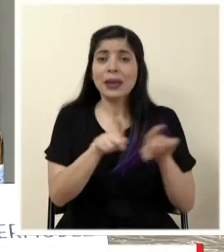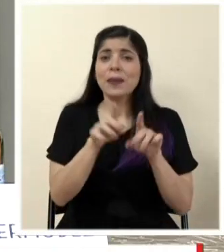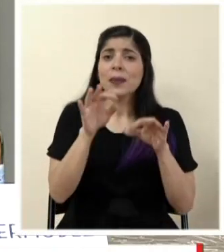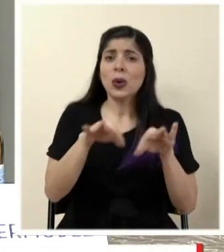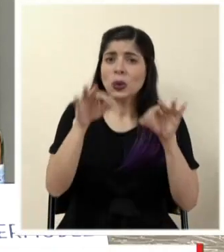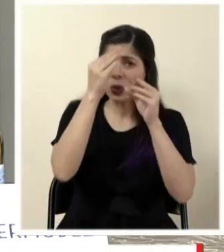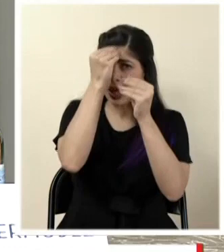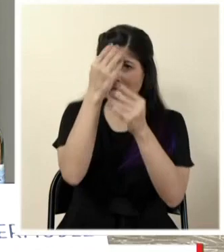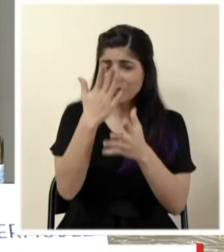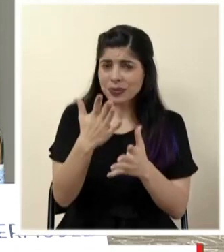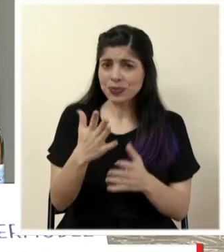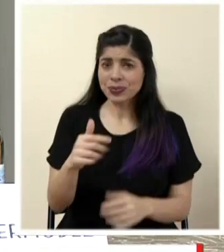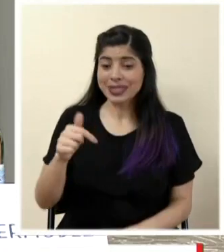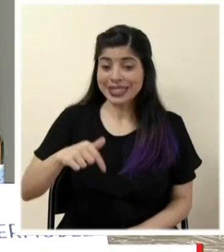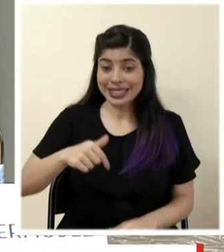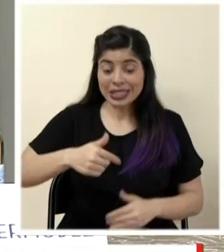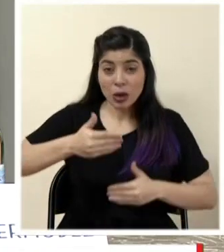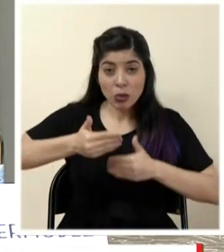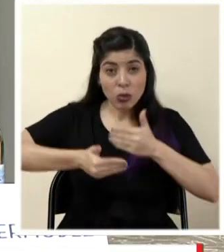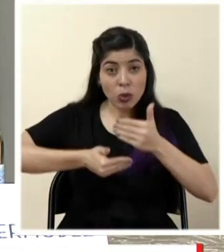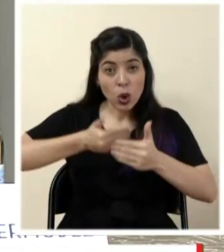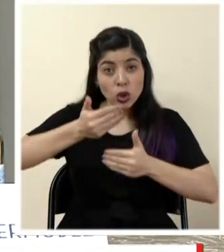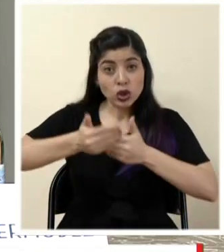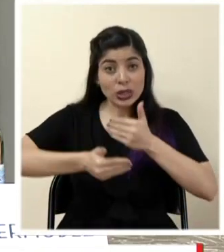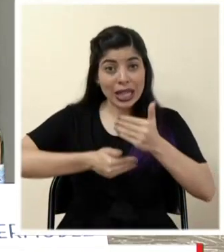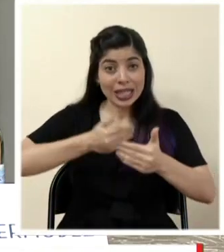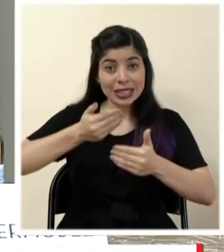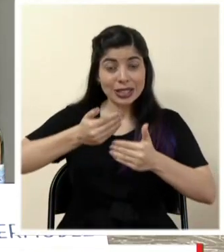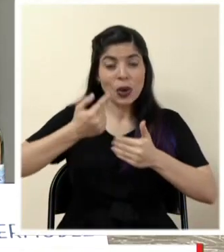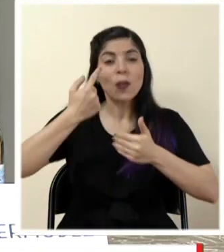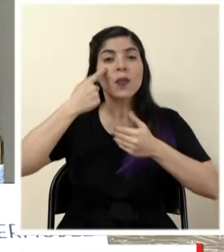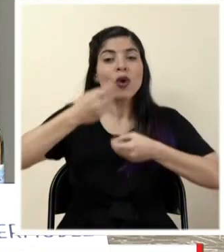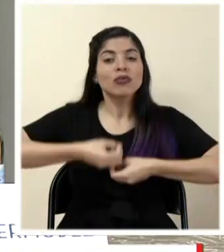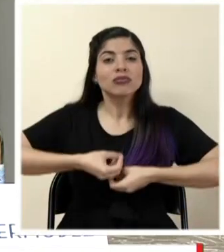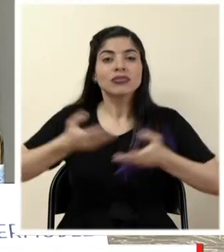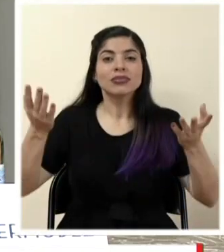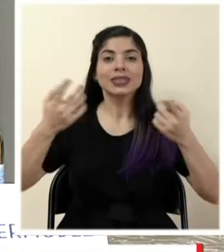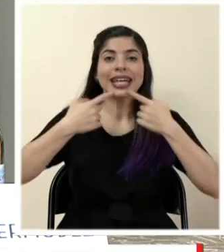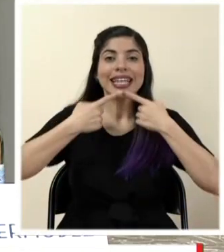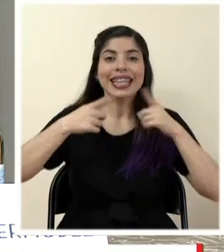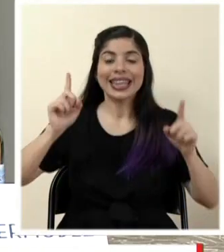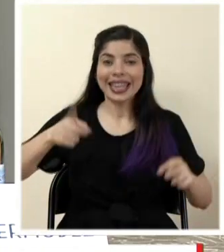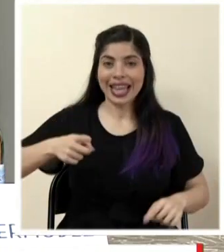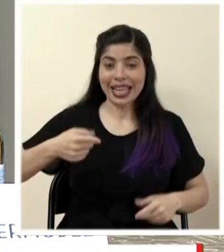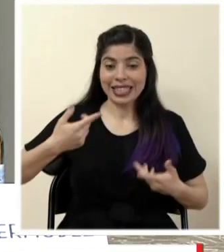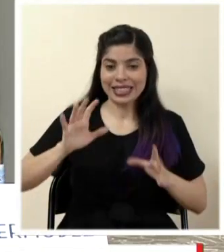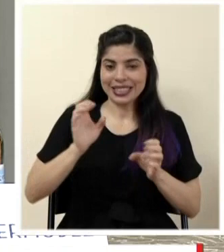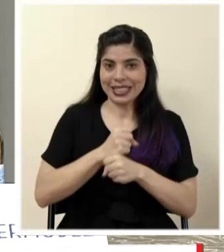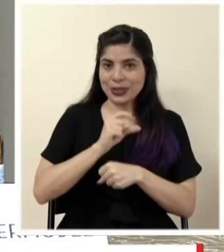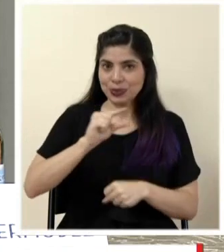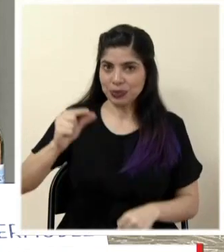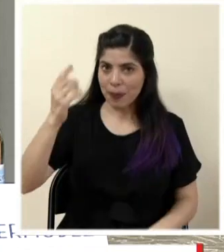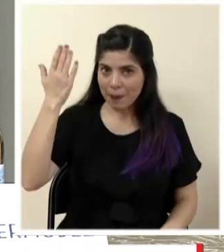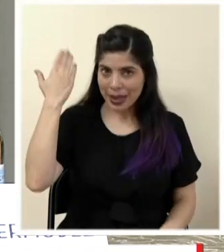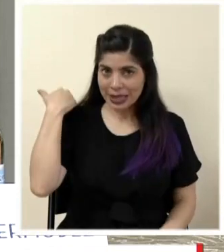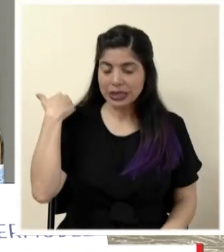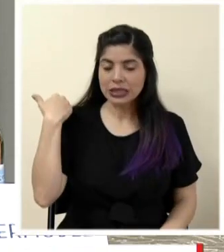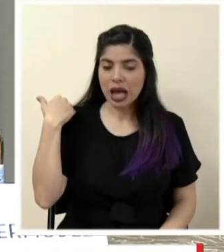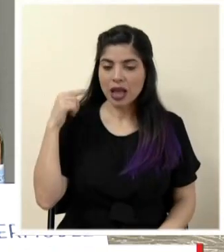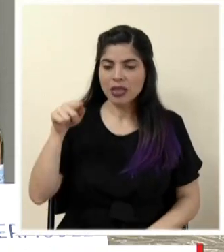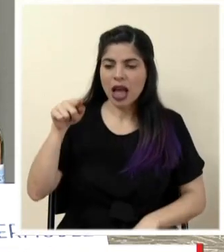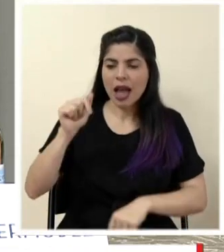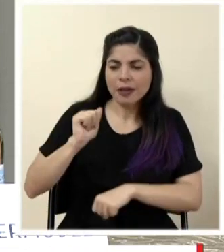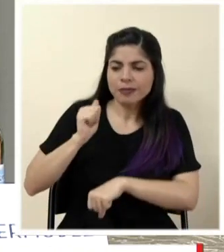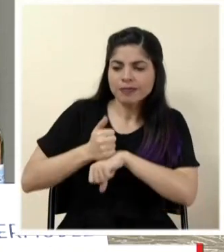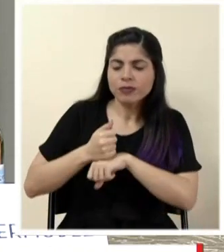mencionar que en este proceso, mediante la publicación de un decreto que realizamos la semana anterior, se establecen